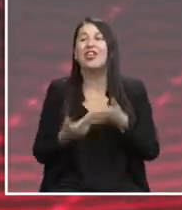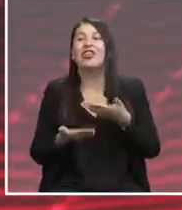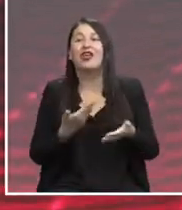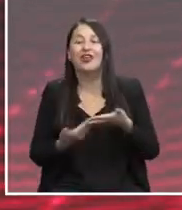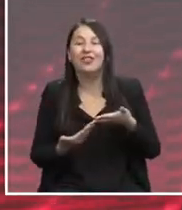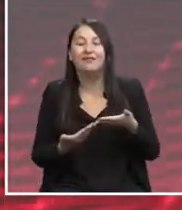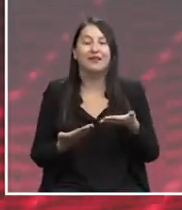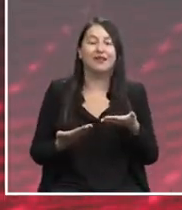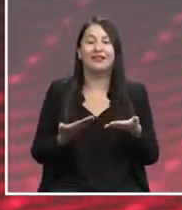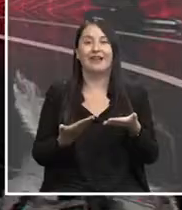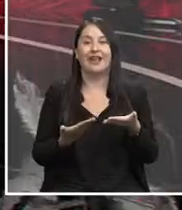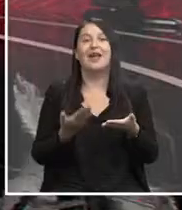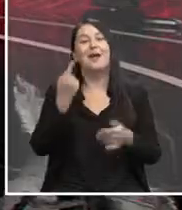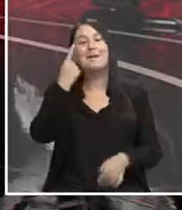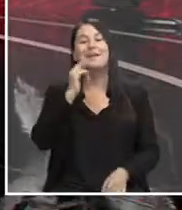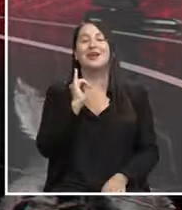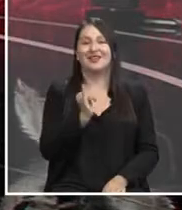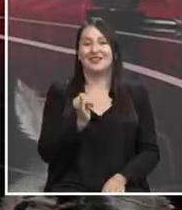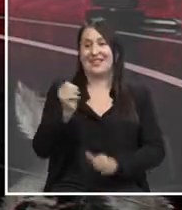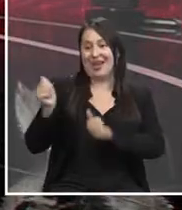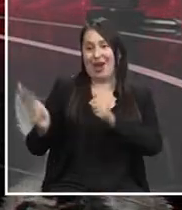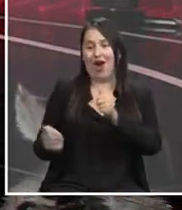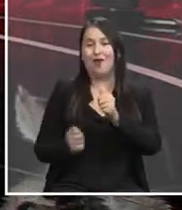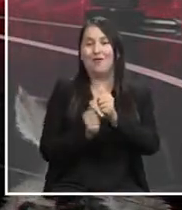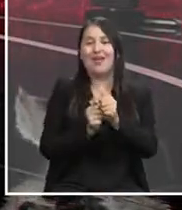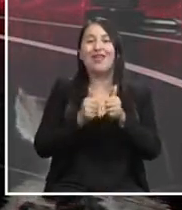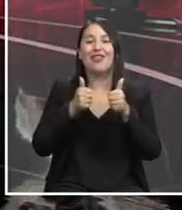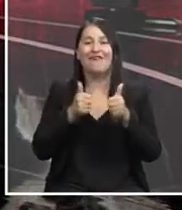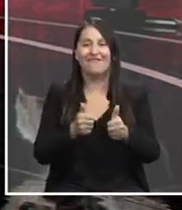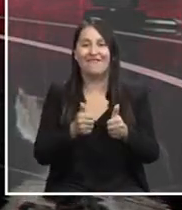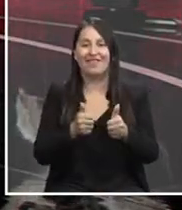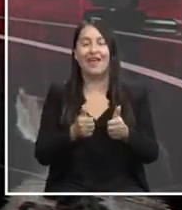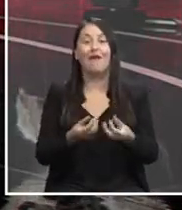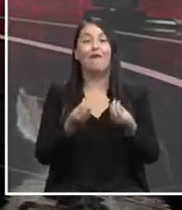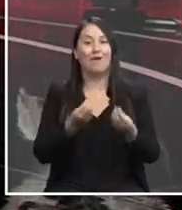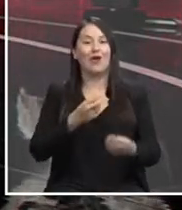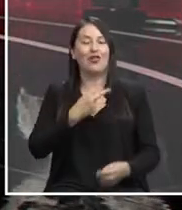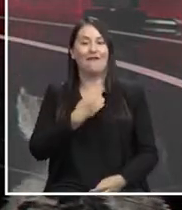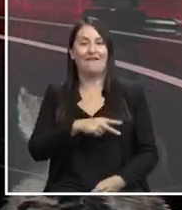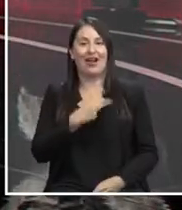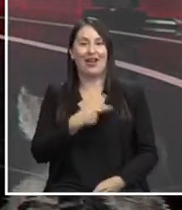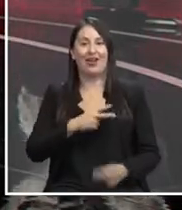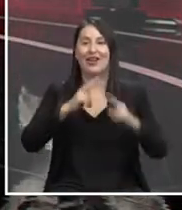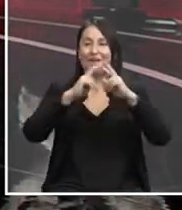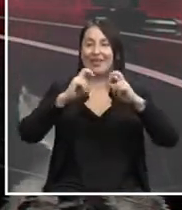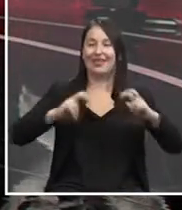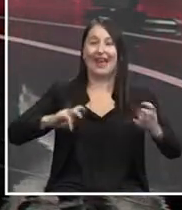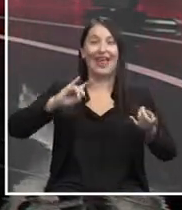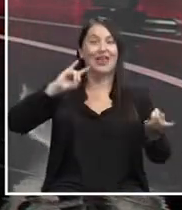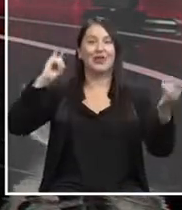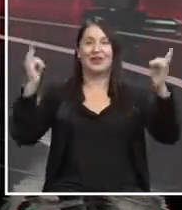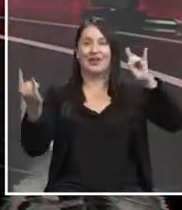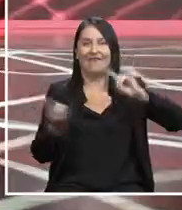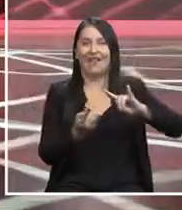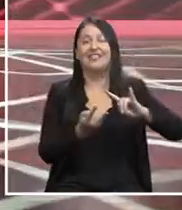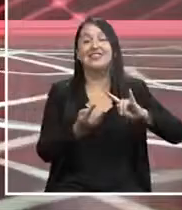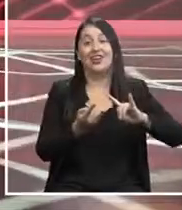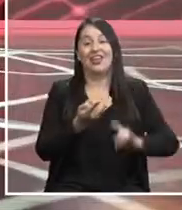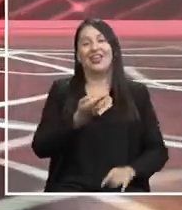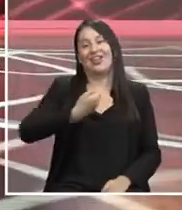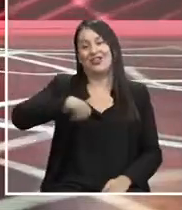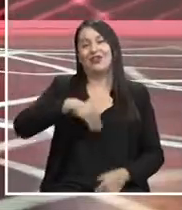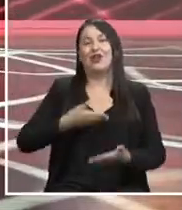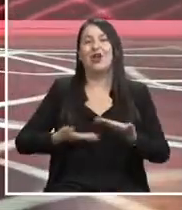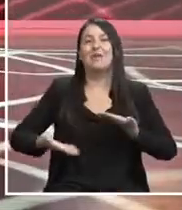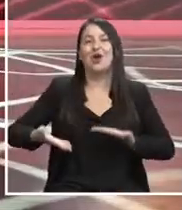ir bien acompañado, con buenos valores y con ganas de explorar este universo tan fantástico que nos ha tocado compartir